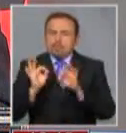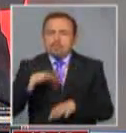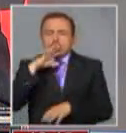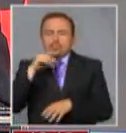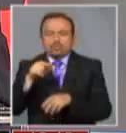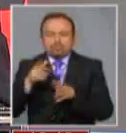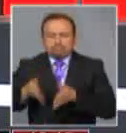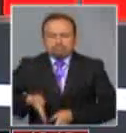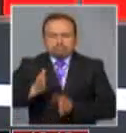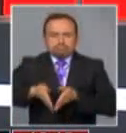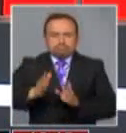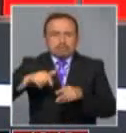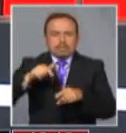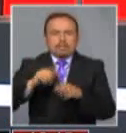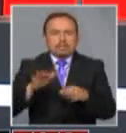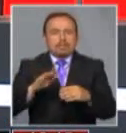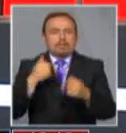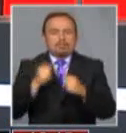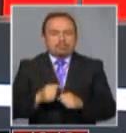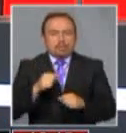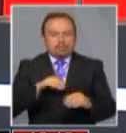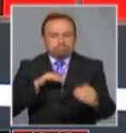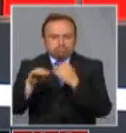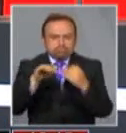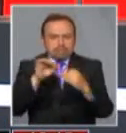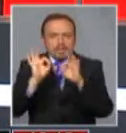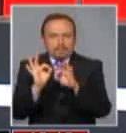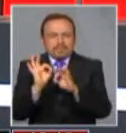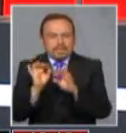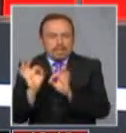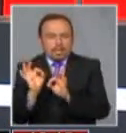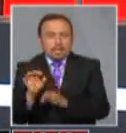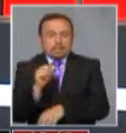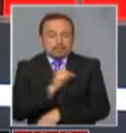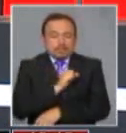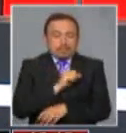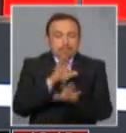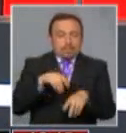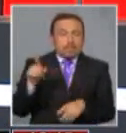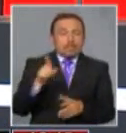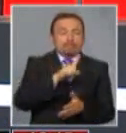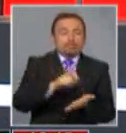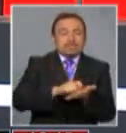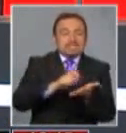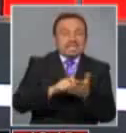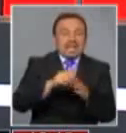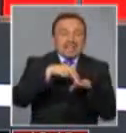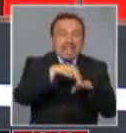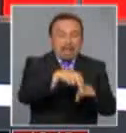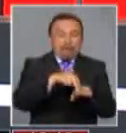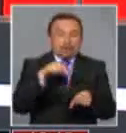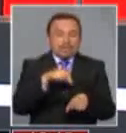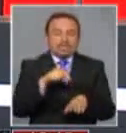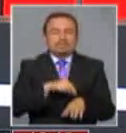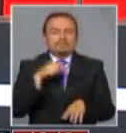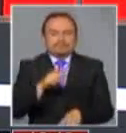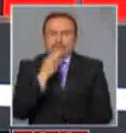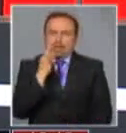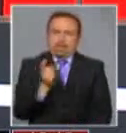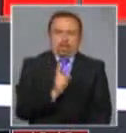poder eh acceder a la los corredores exclusivos del trans Santiago hoy día escuchábamos al subsecretario de transporte que eh